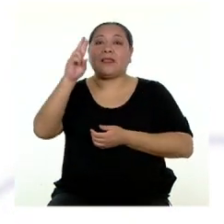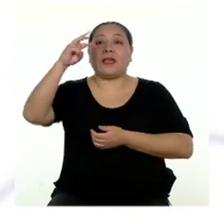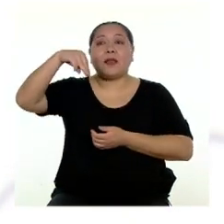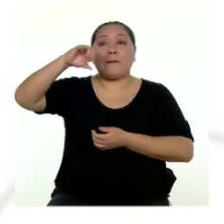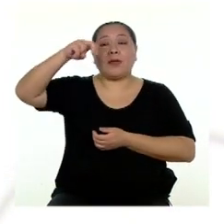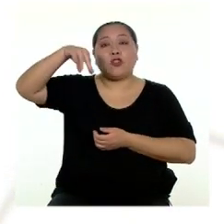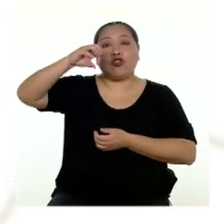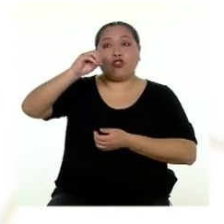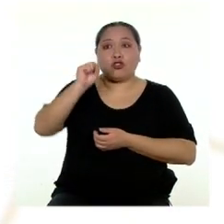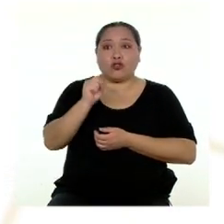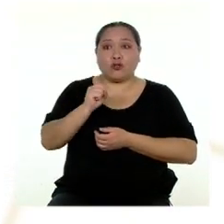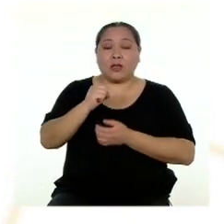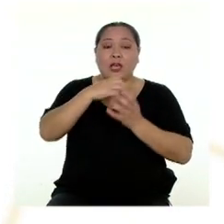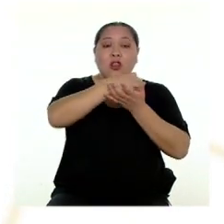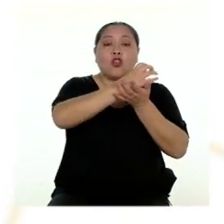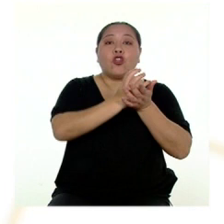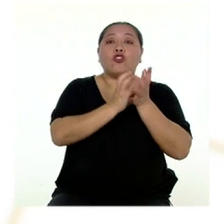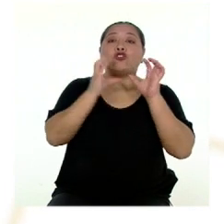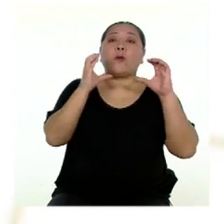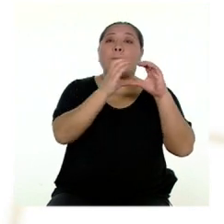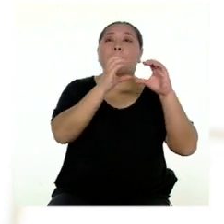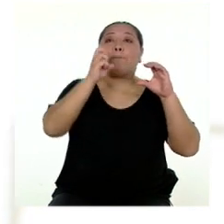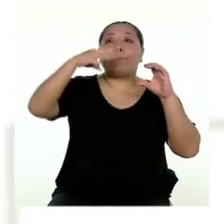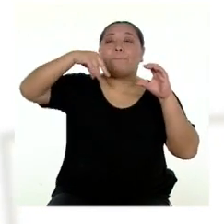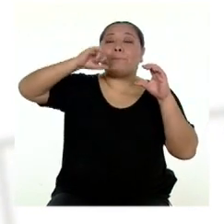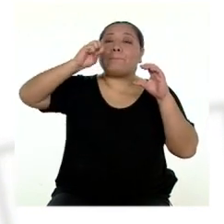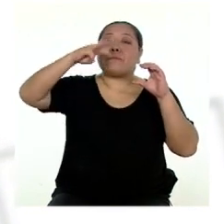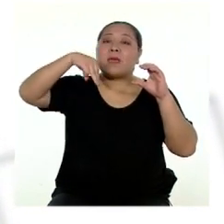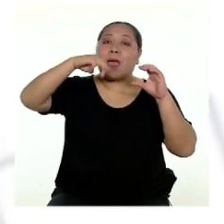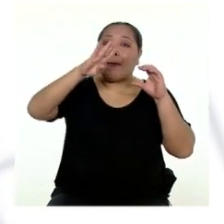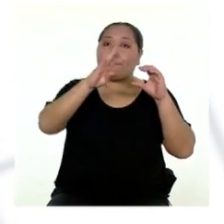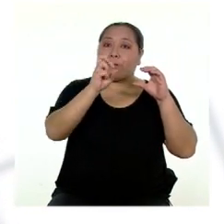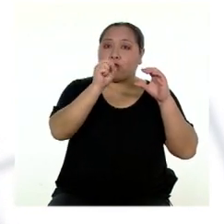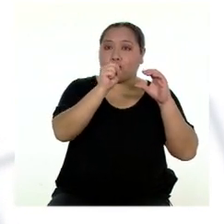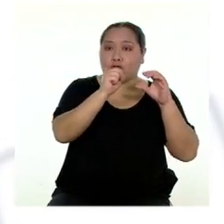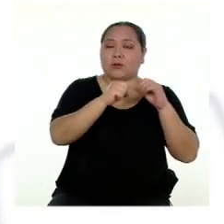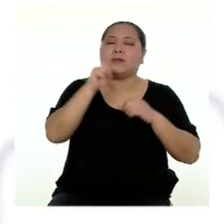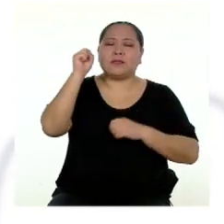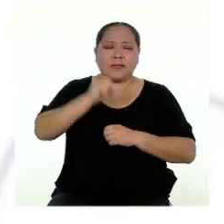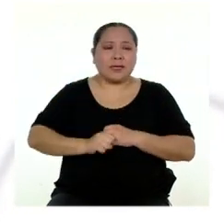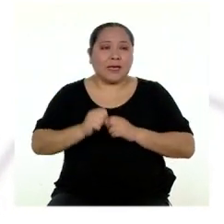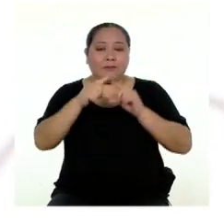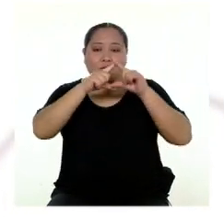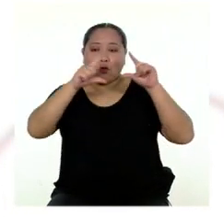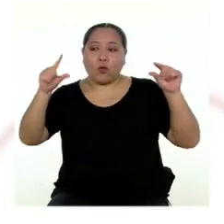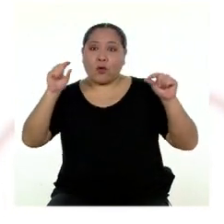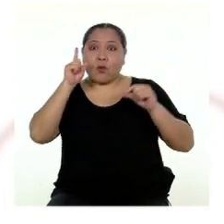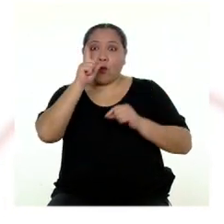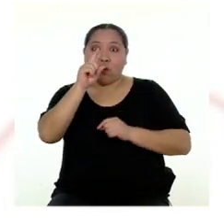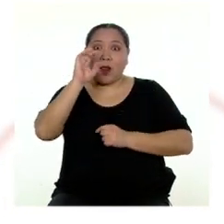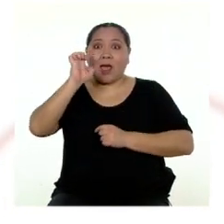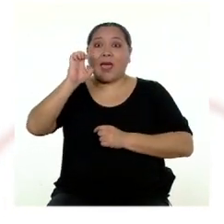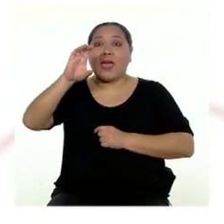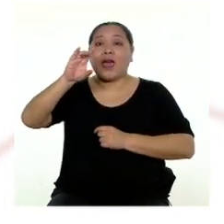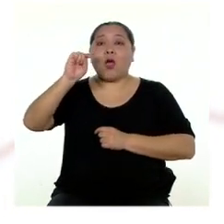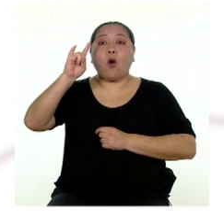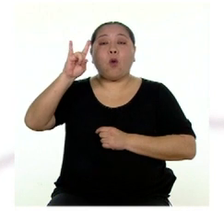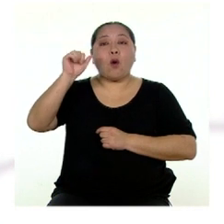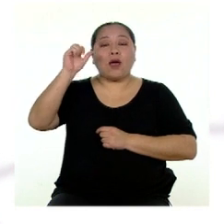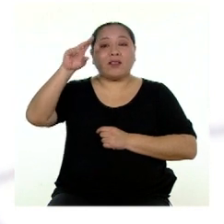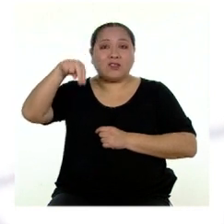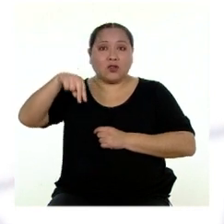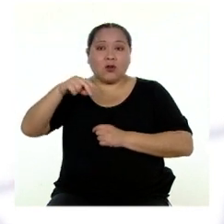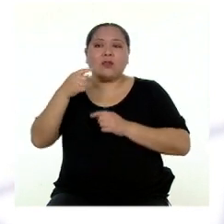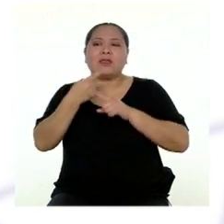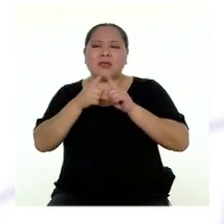miembros de la ecuación, si no me equivoco. Correcto. En sí las ecuaciones tienen varios elementos, pero todos son fáciles de